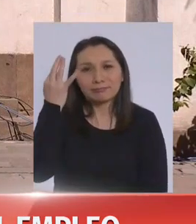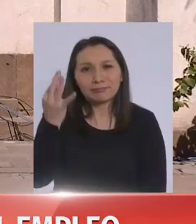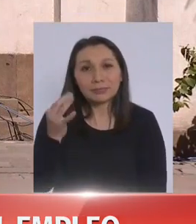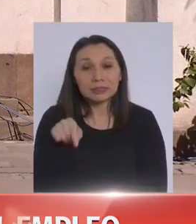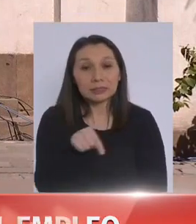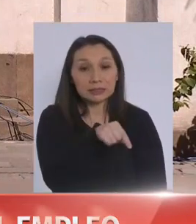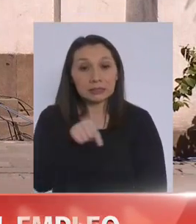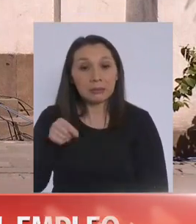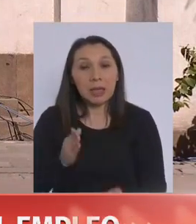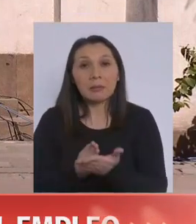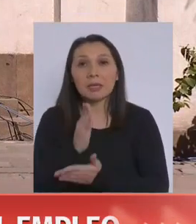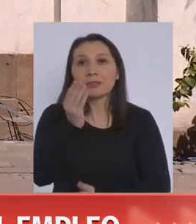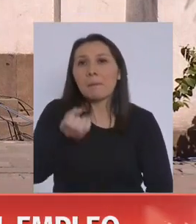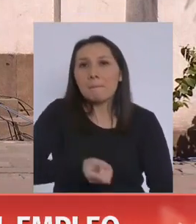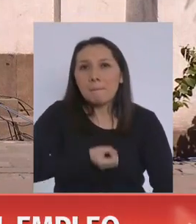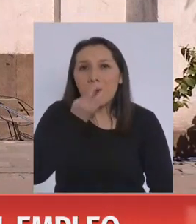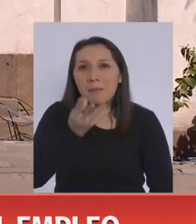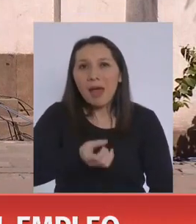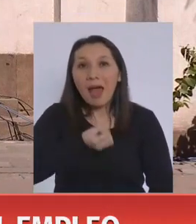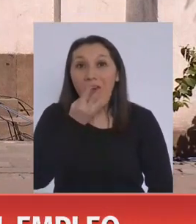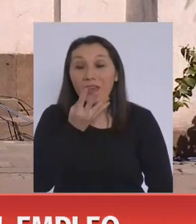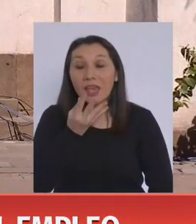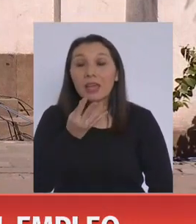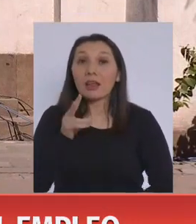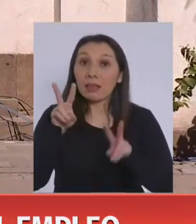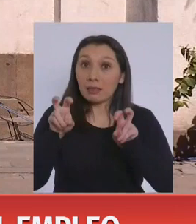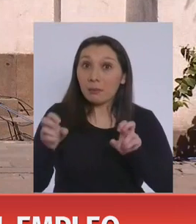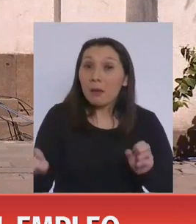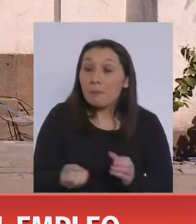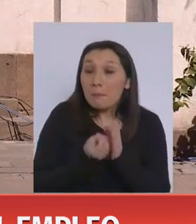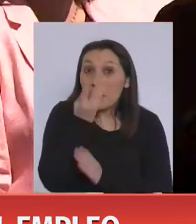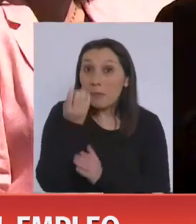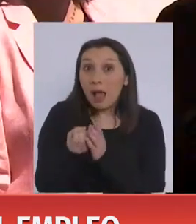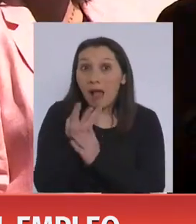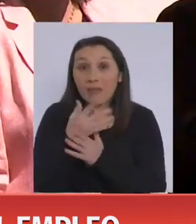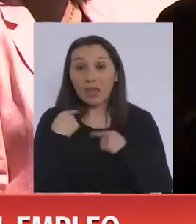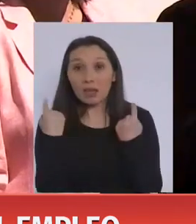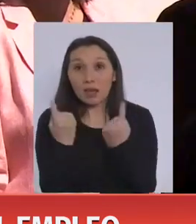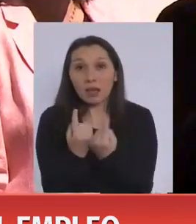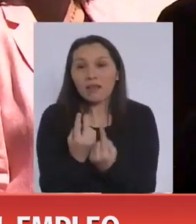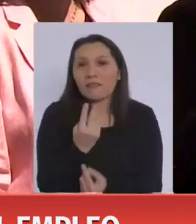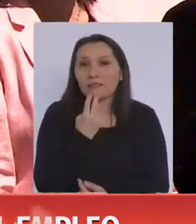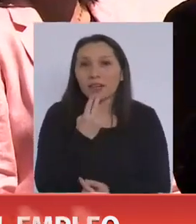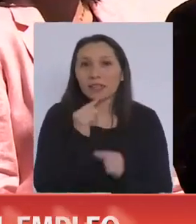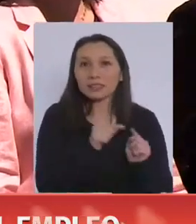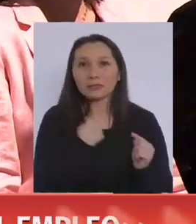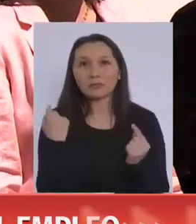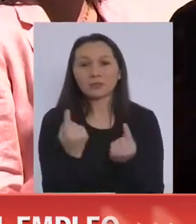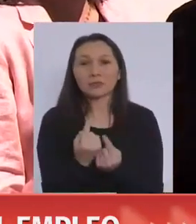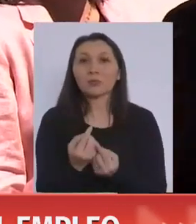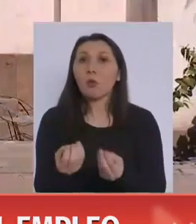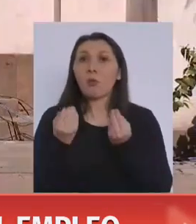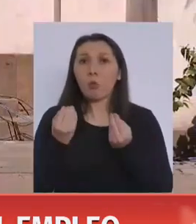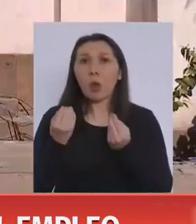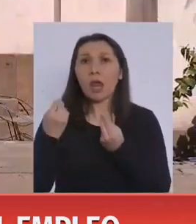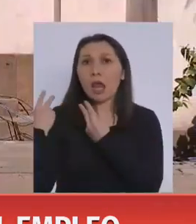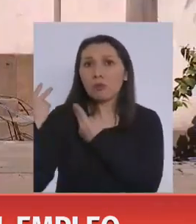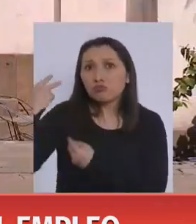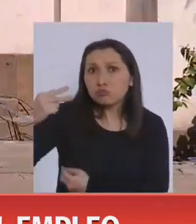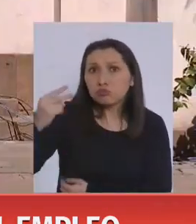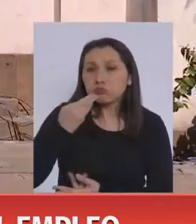Esta semana comenzó la primavera y junto con la primavera estamos viviendo buenas